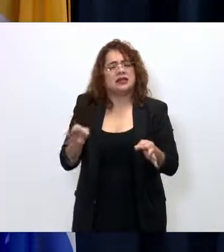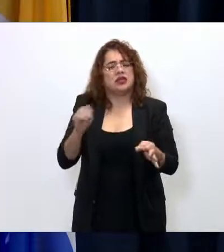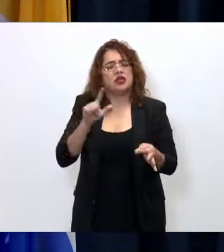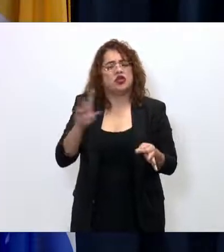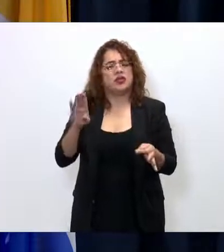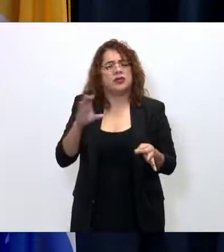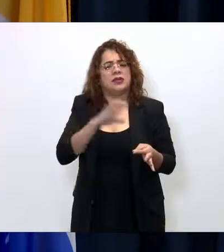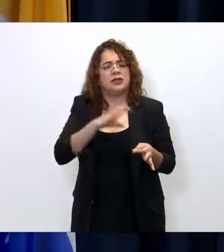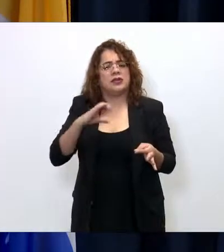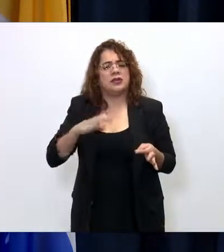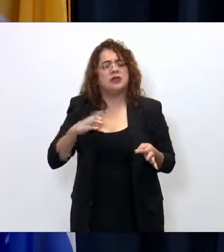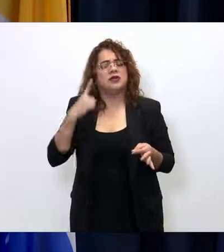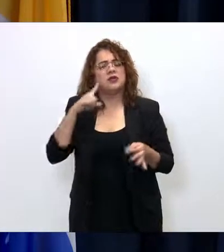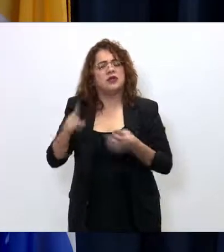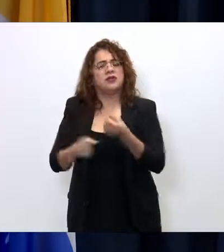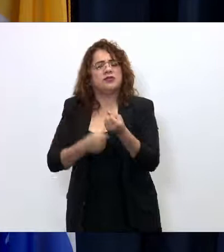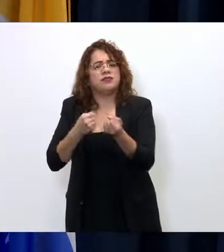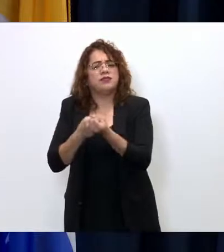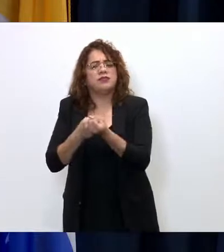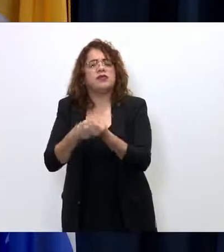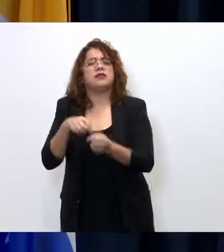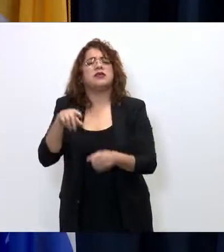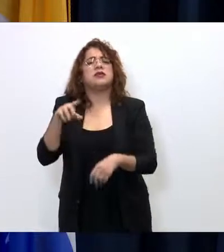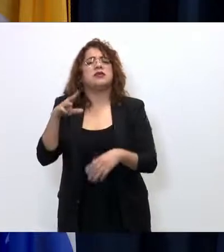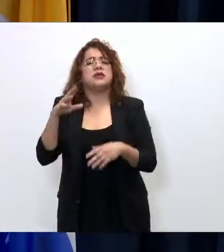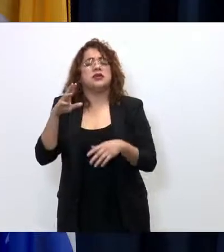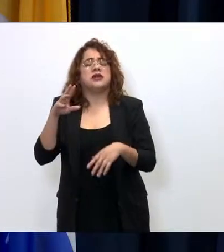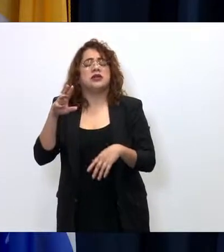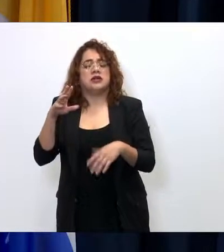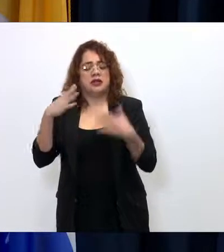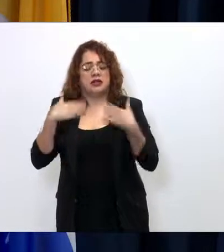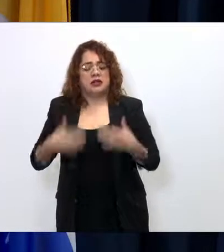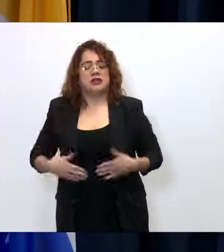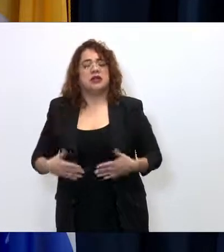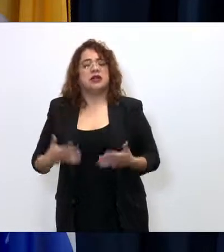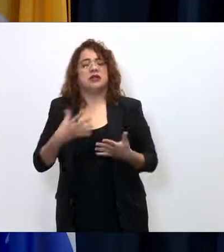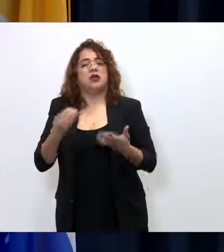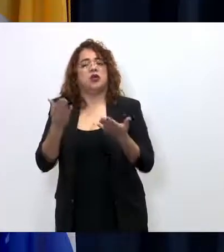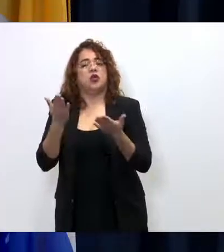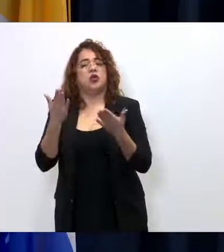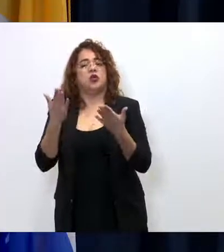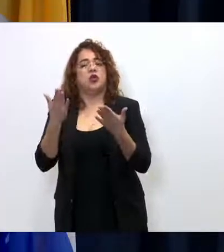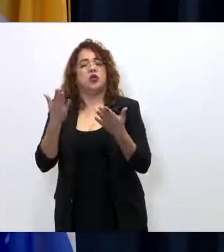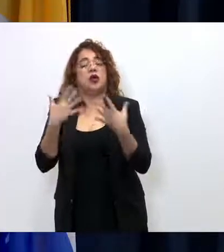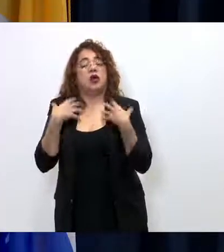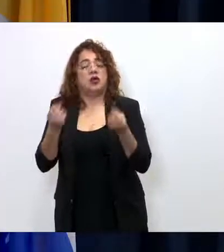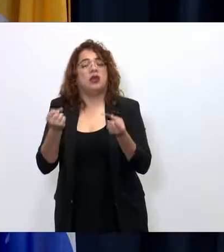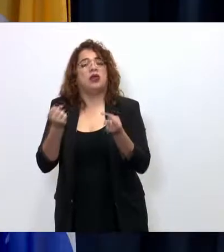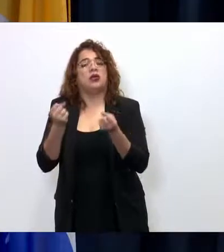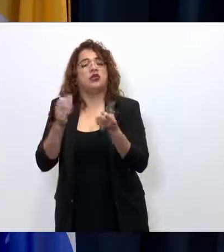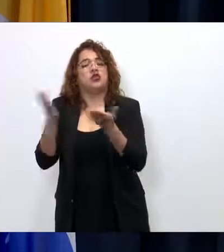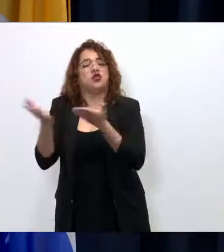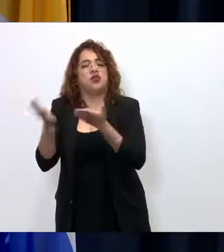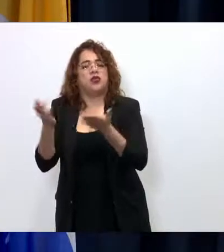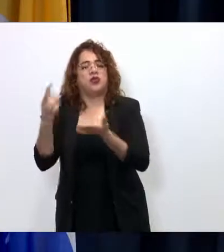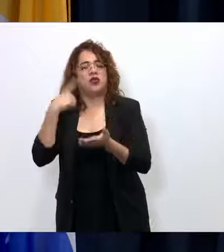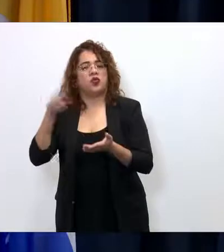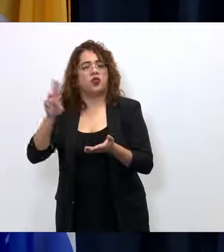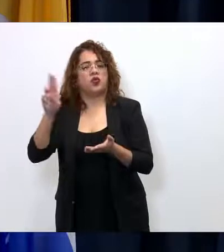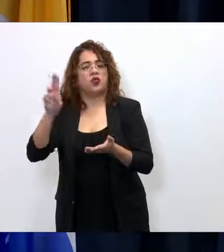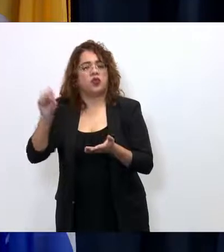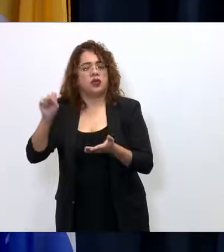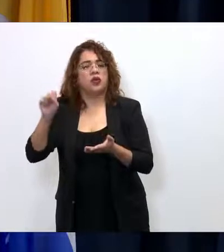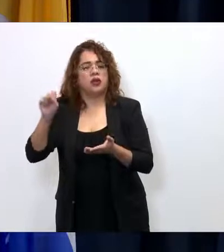de asociarnos con el Departamento de Salud y Servicios Humanos de los Estados Unidos para albergar y facilitar